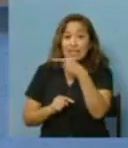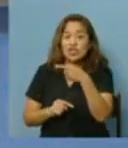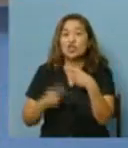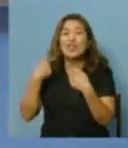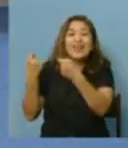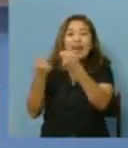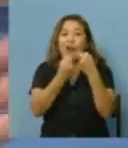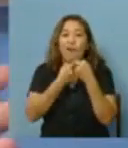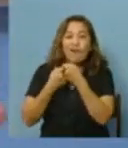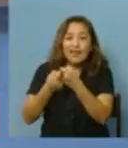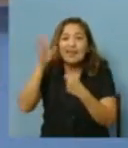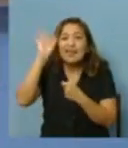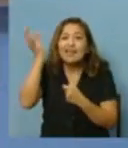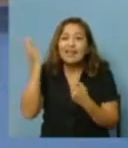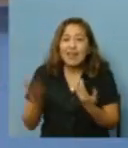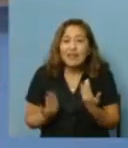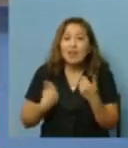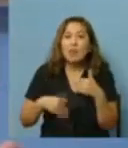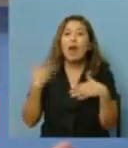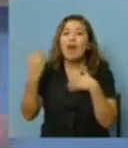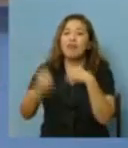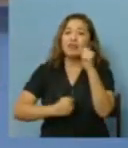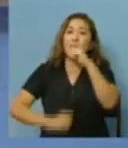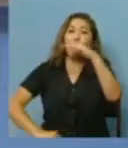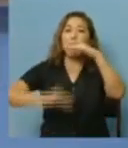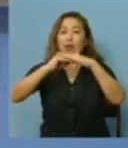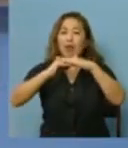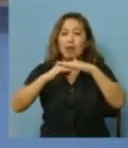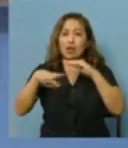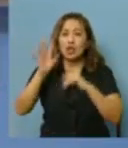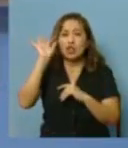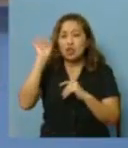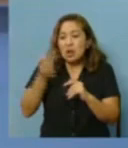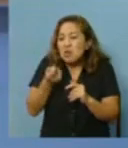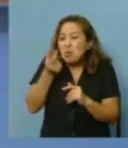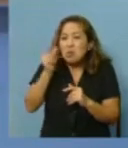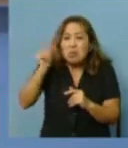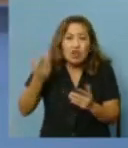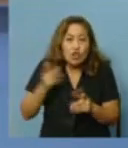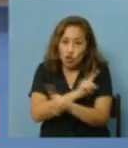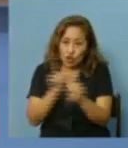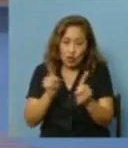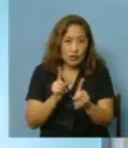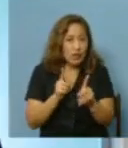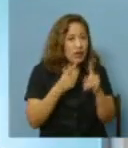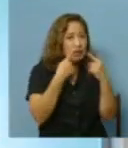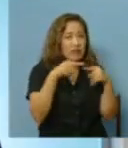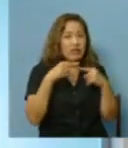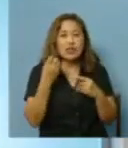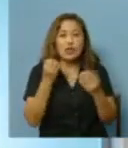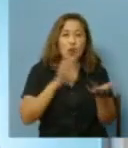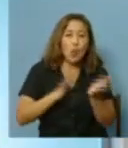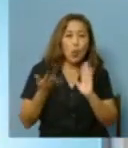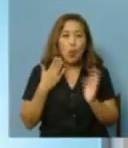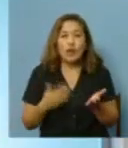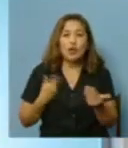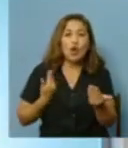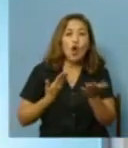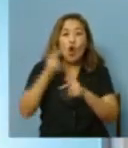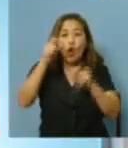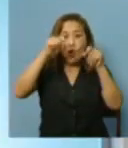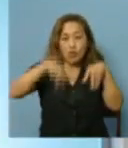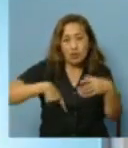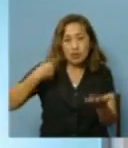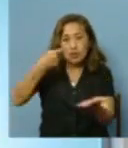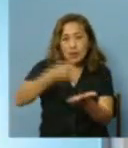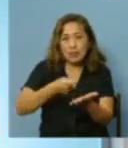acordar saber cuáles son los límites pero que no nos dejen solamente con las pulgas cuántos sería la diferencia más o menos en lo que está ofreciendo hoy